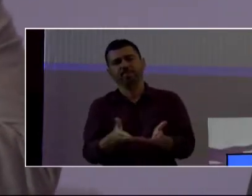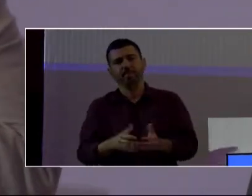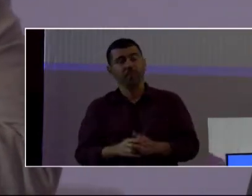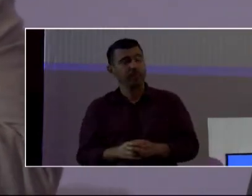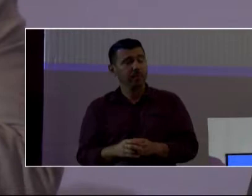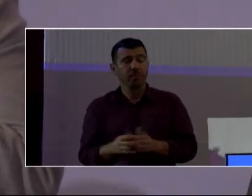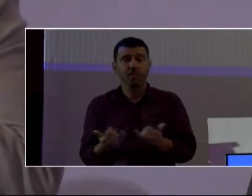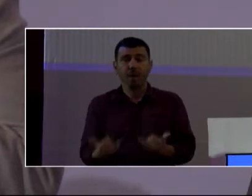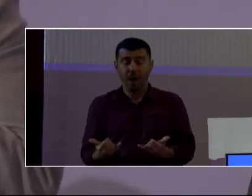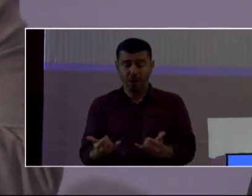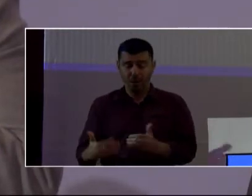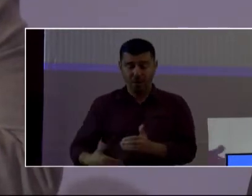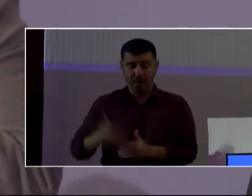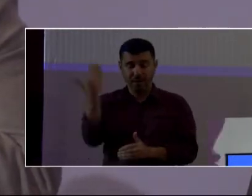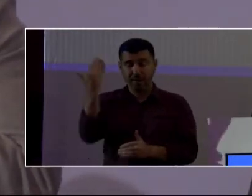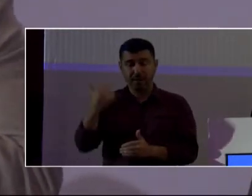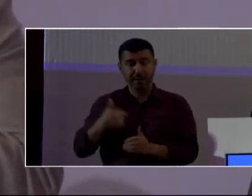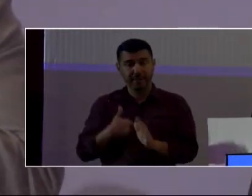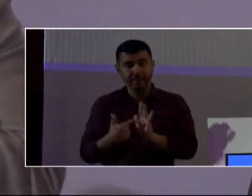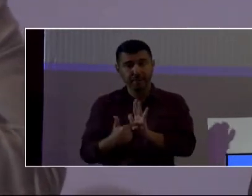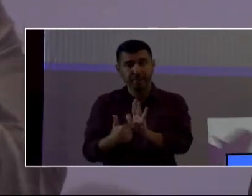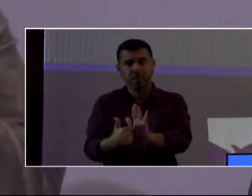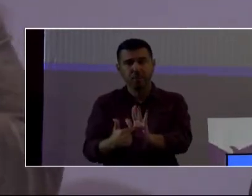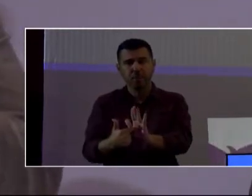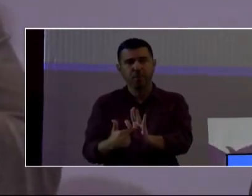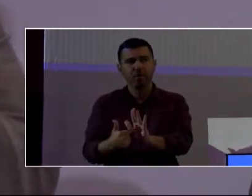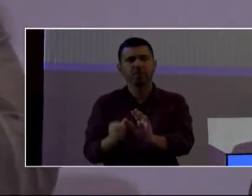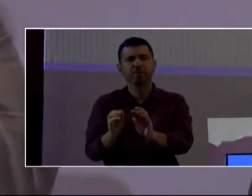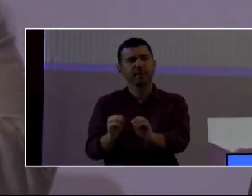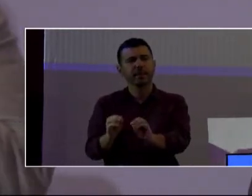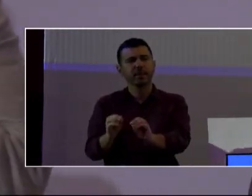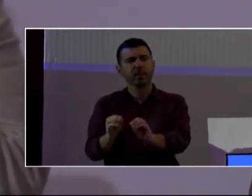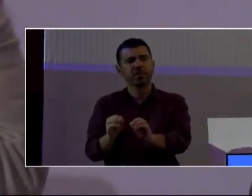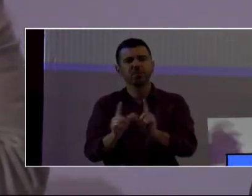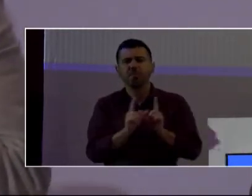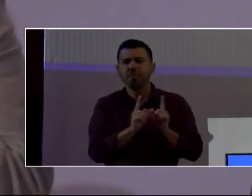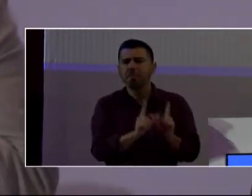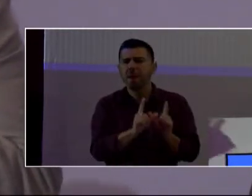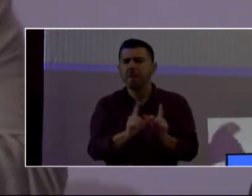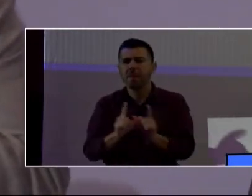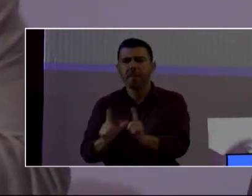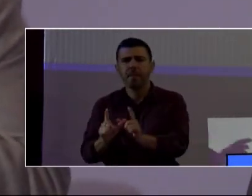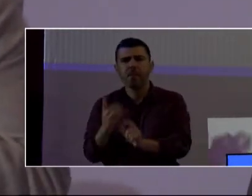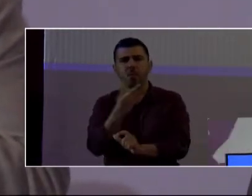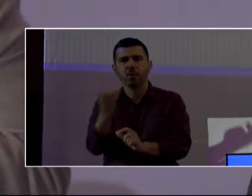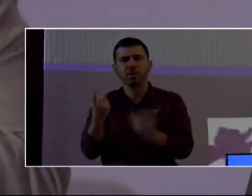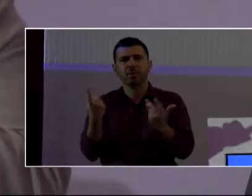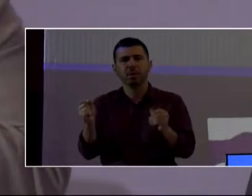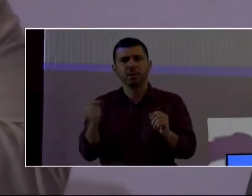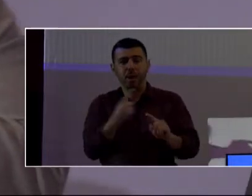modelo educativo ha graduado más de 460 excombatientes de la FARC.